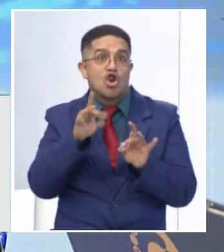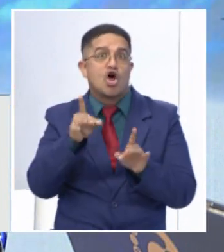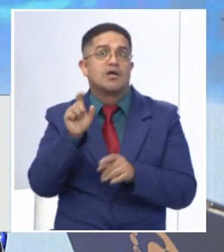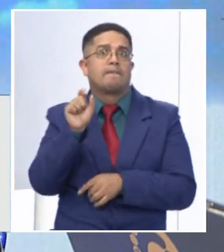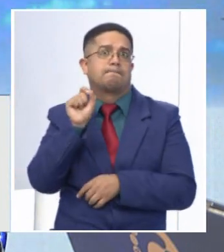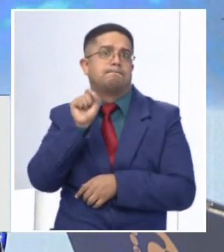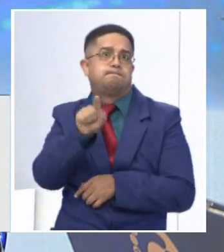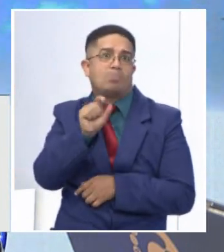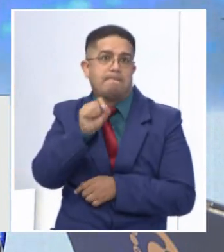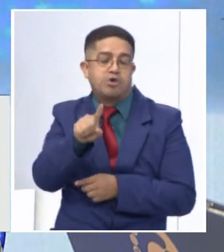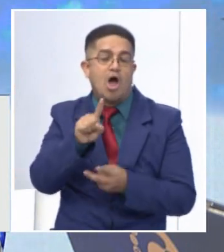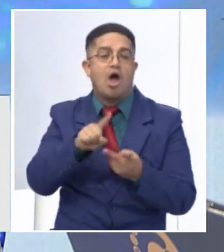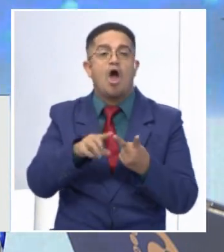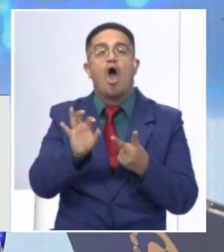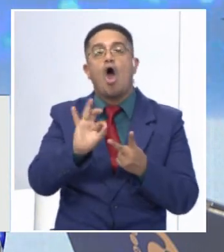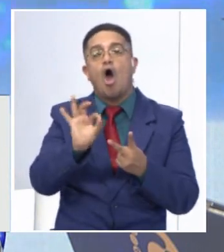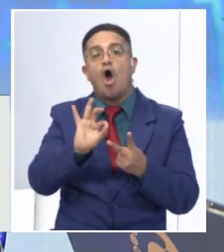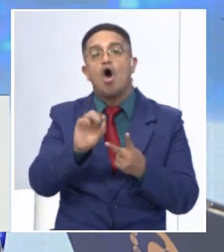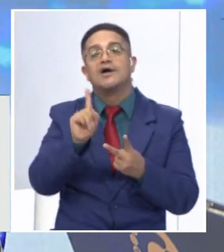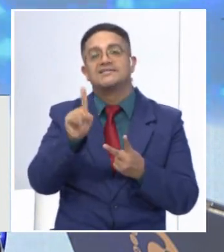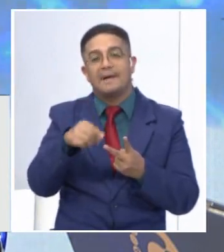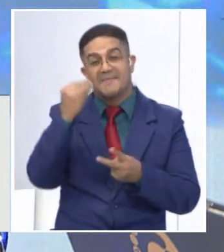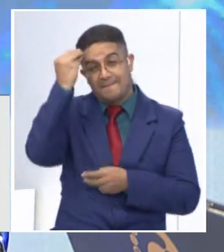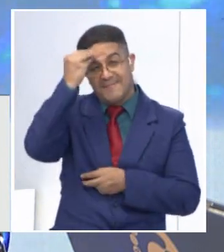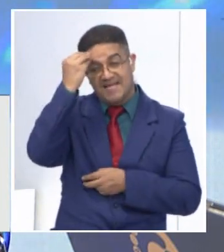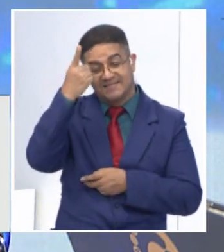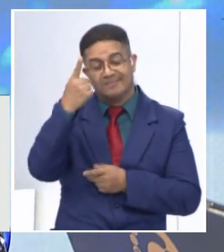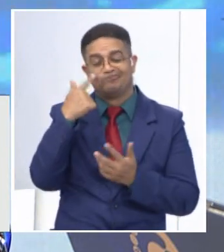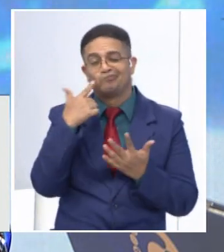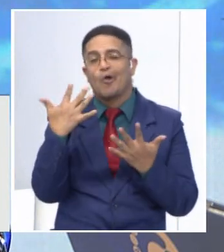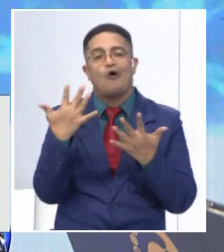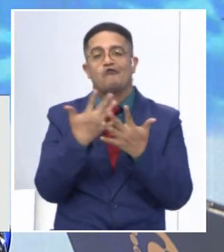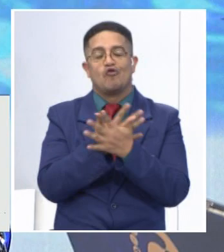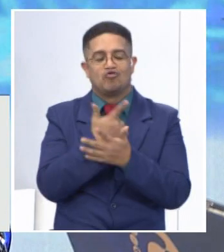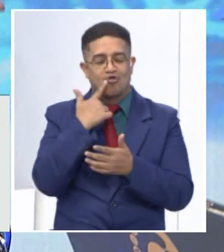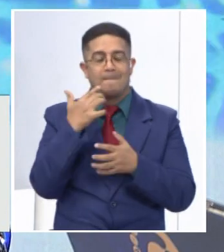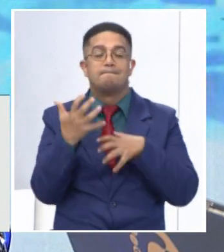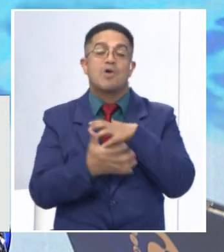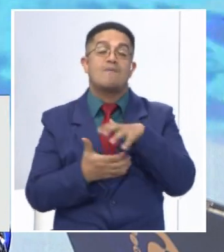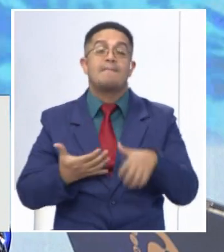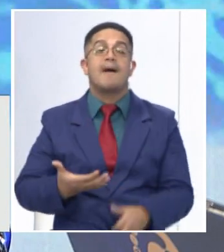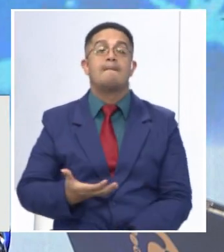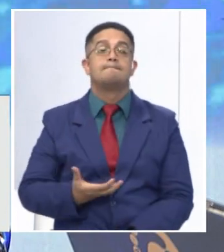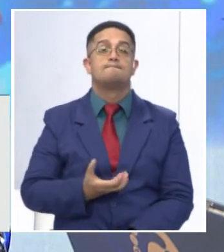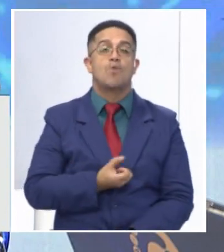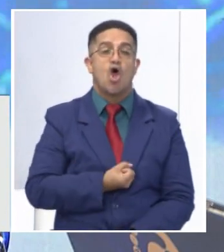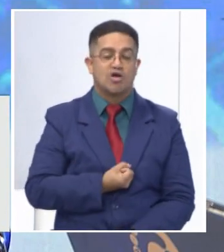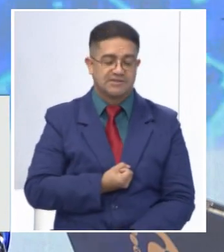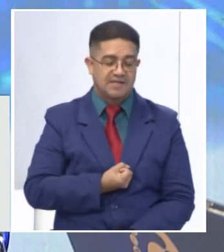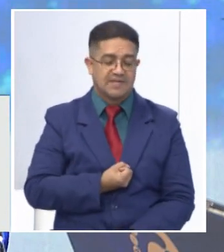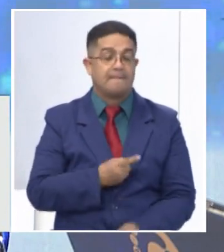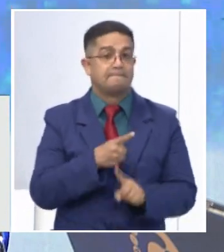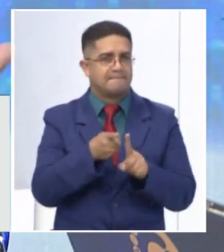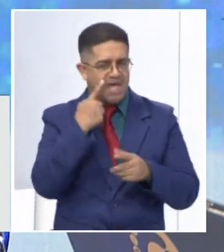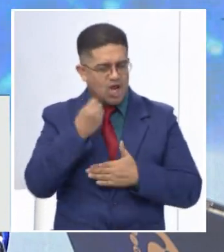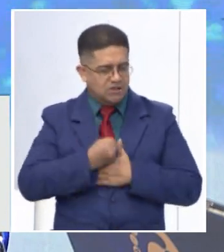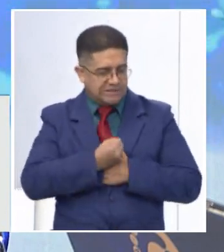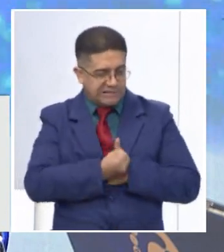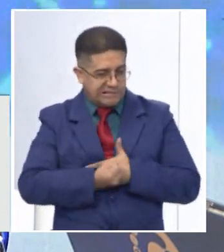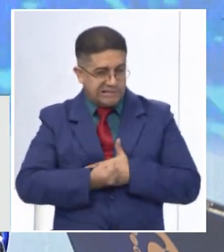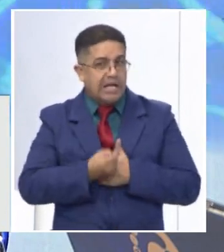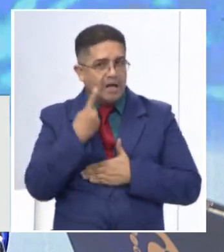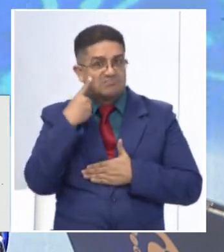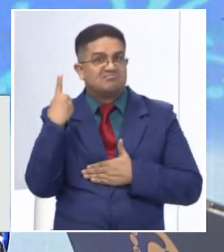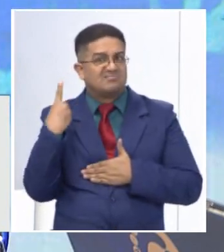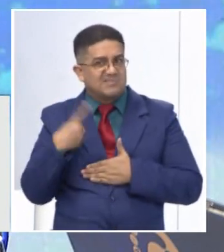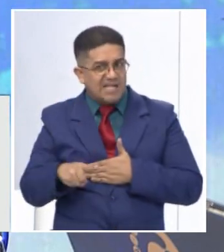ocasiones suele confundirse con lo que son las prostatitis crónicas. Cuando evaluamos a este paciente, lo que tiene es un gran aumento de la presión de la musculatura del